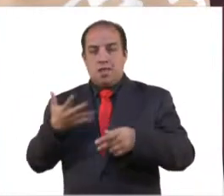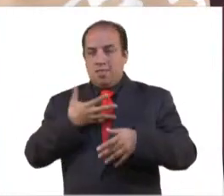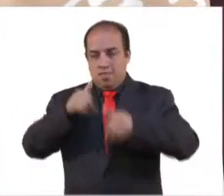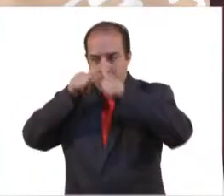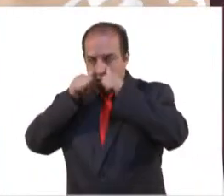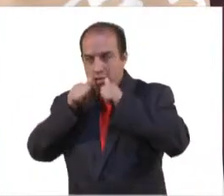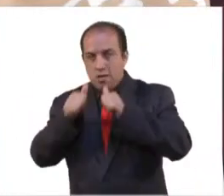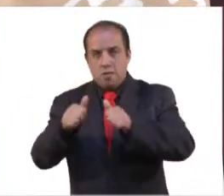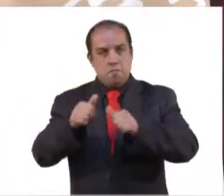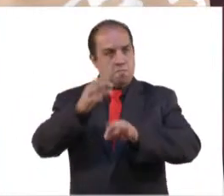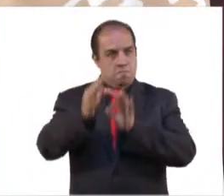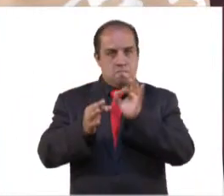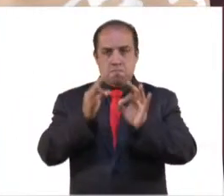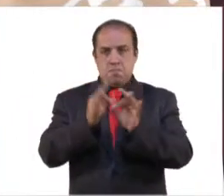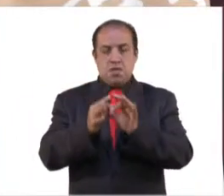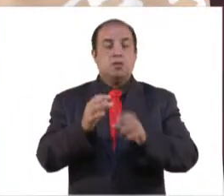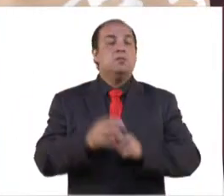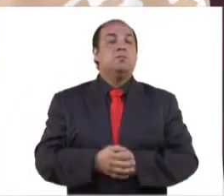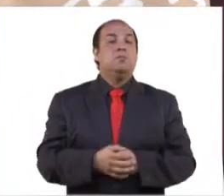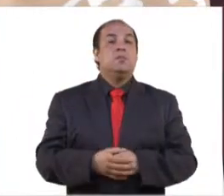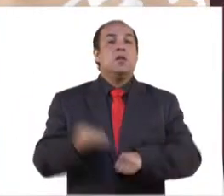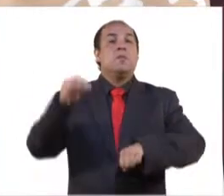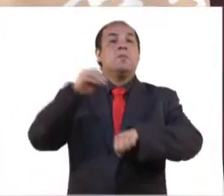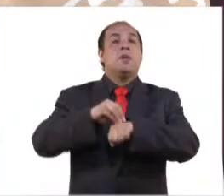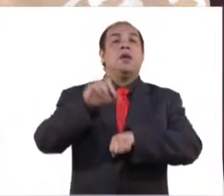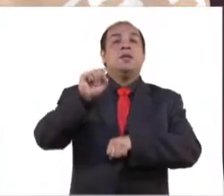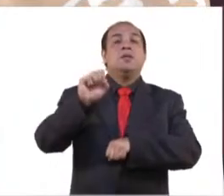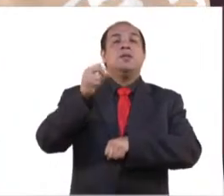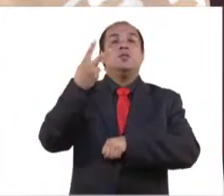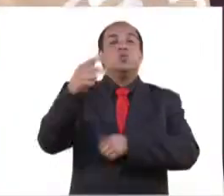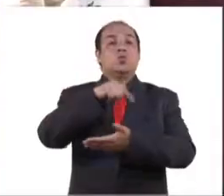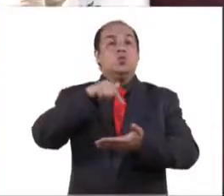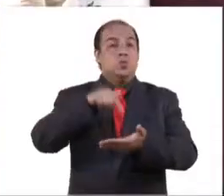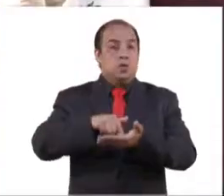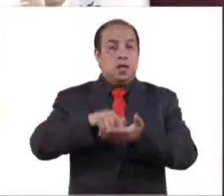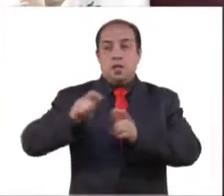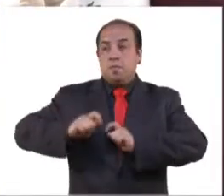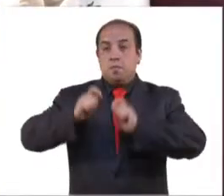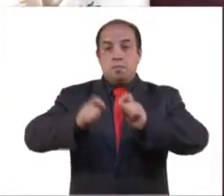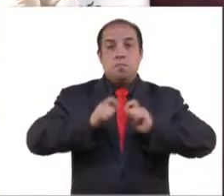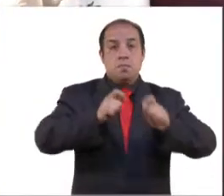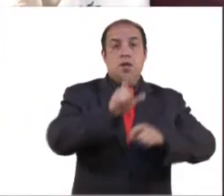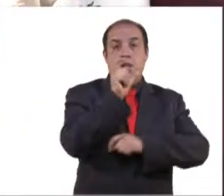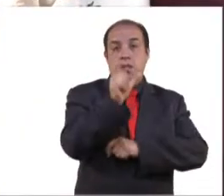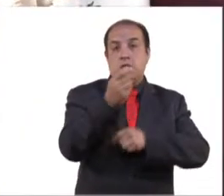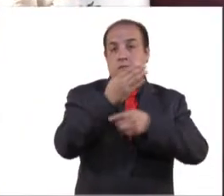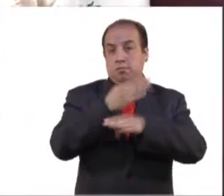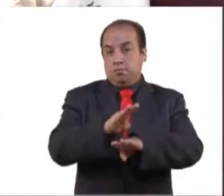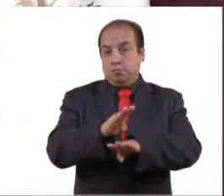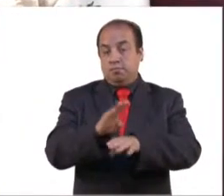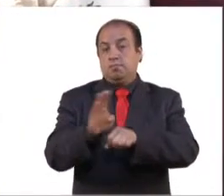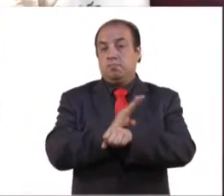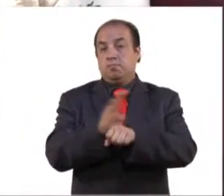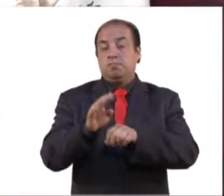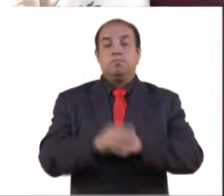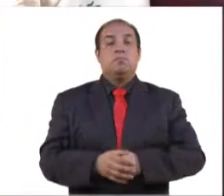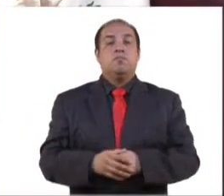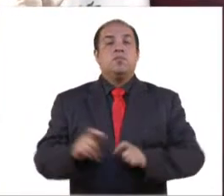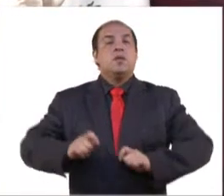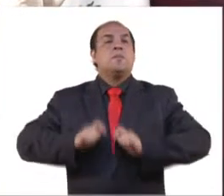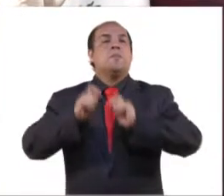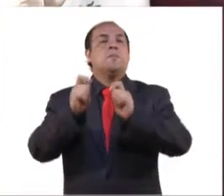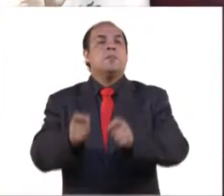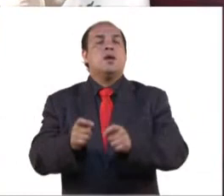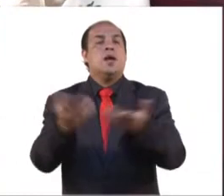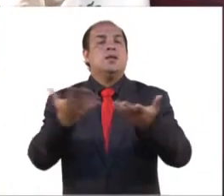atención. Se van a instalar 62 módulos donde se van a entregar estas tarjetas y la entrega se va a realizar